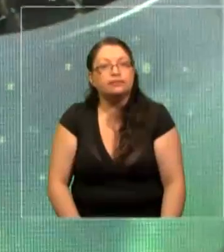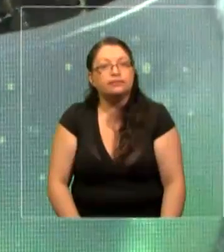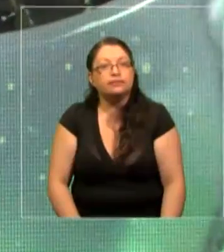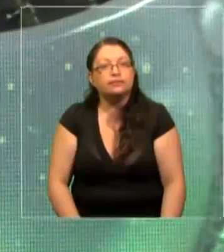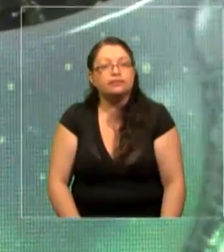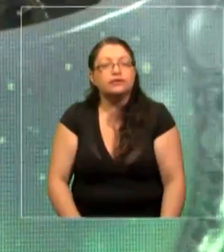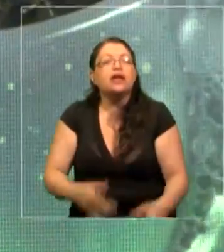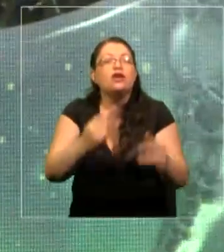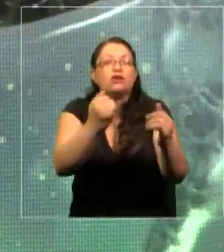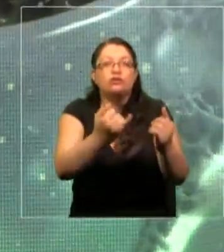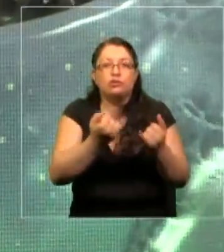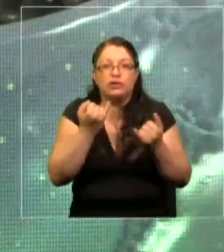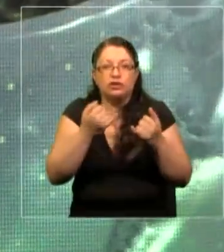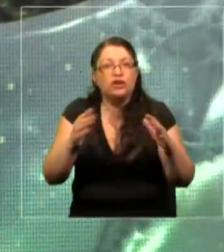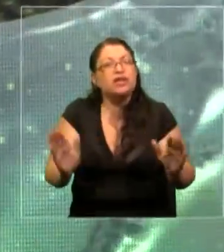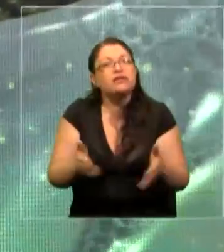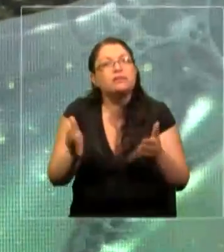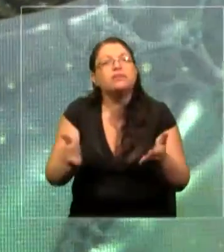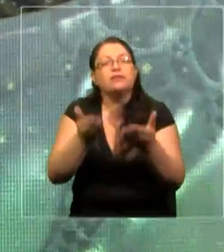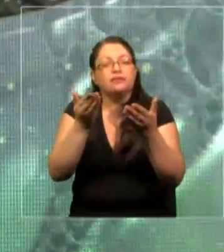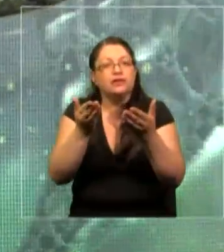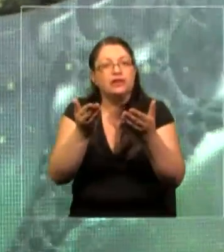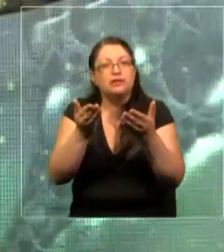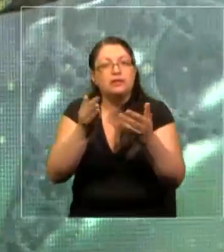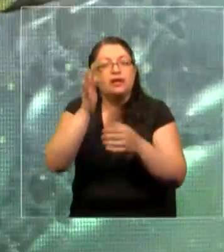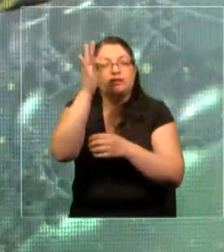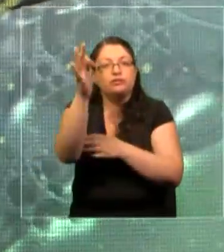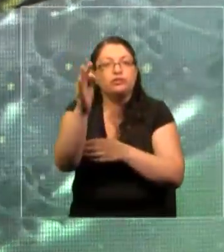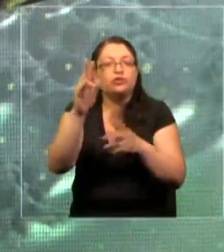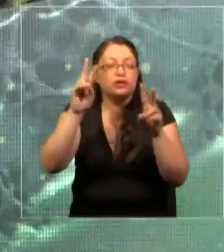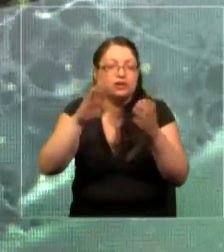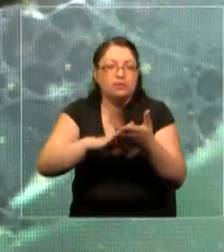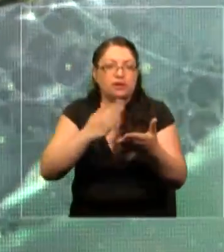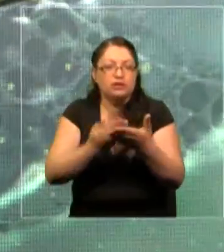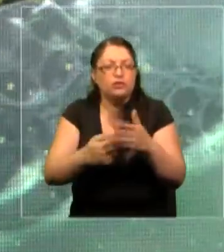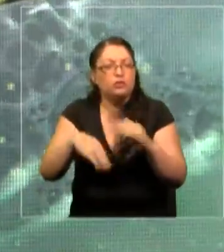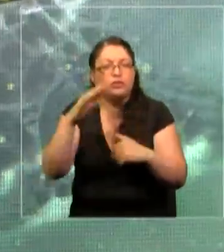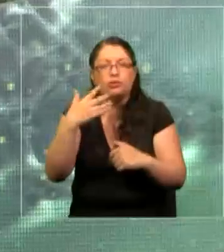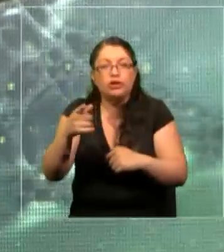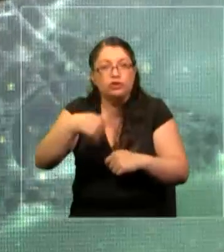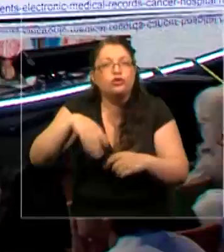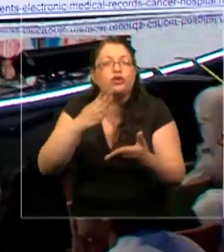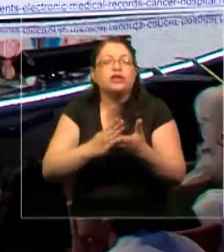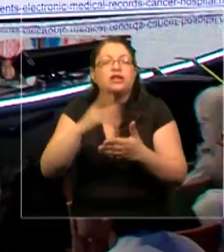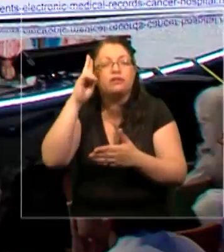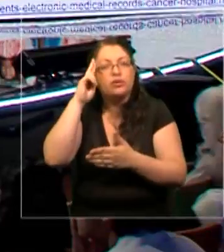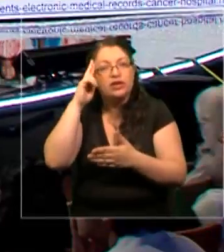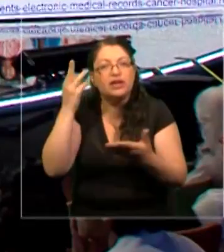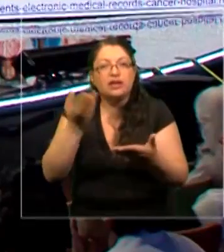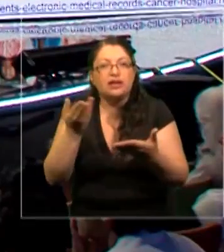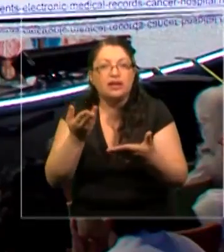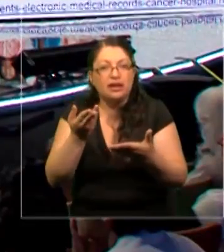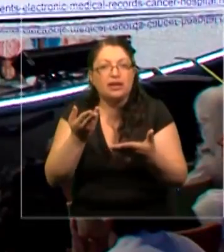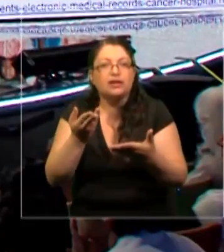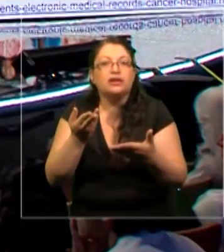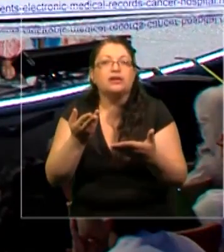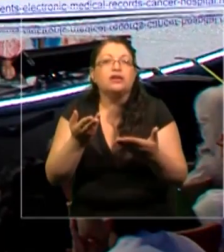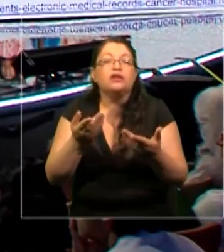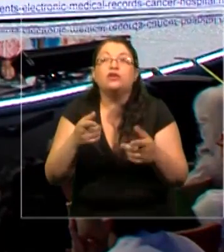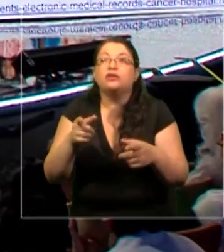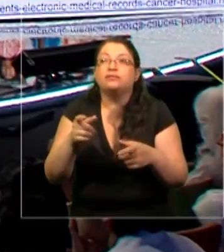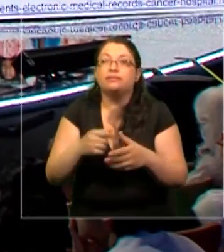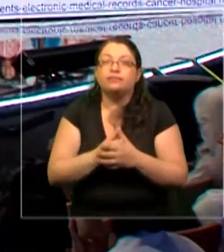hacia el futuro de la salud, lo más importante que tenemos que recordar, es las demandas de éxitos